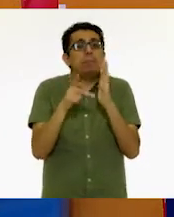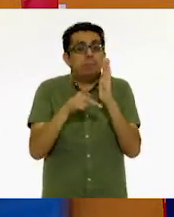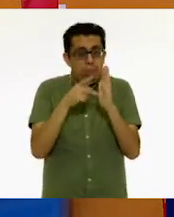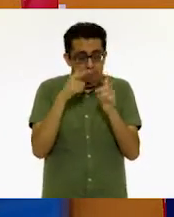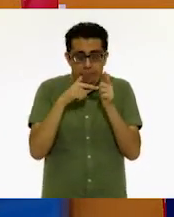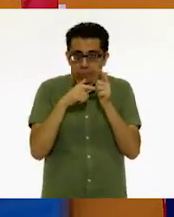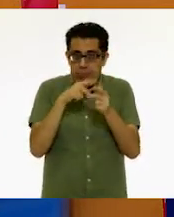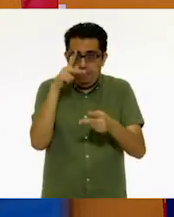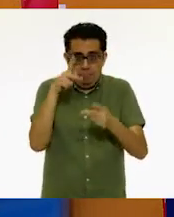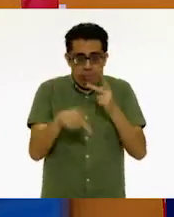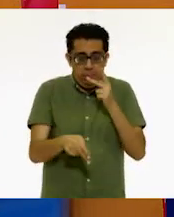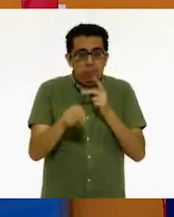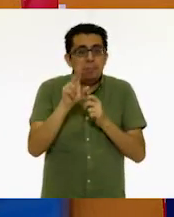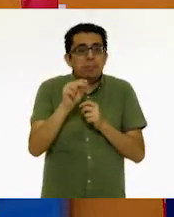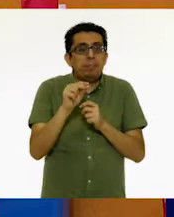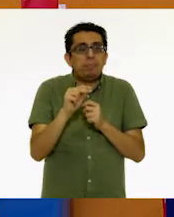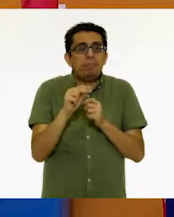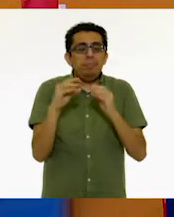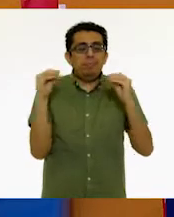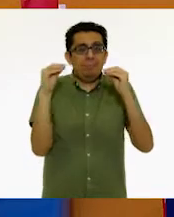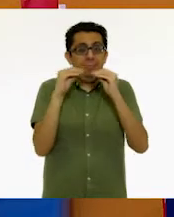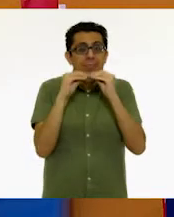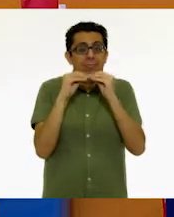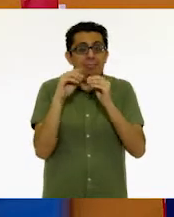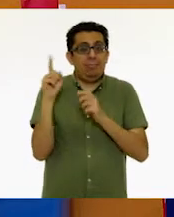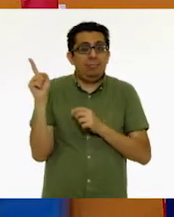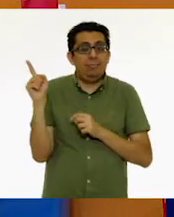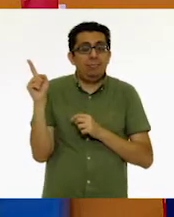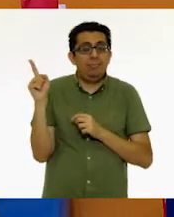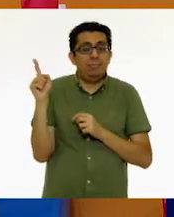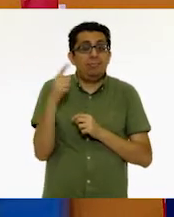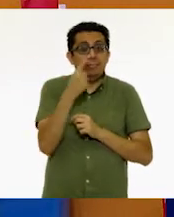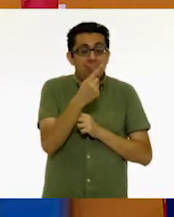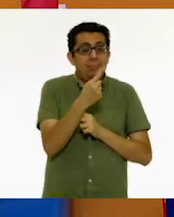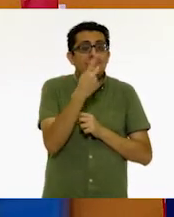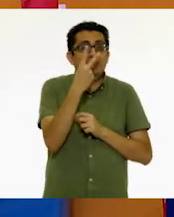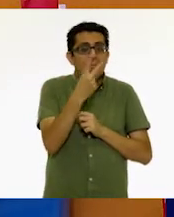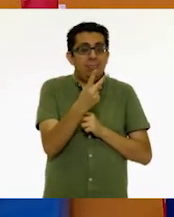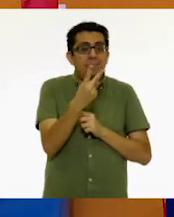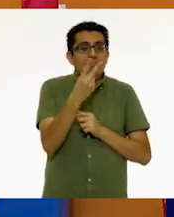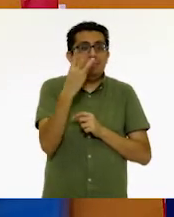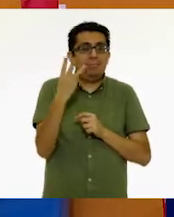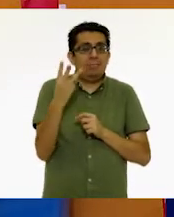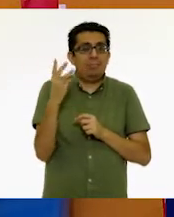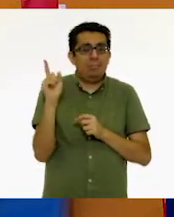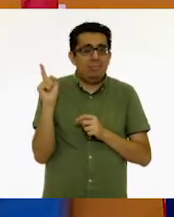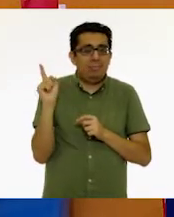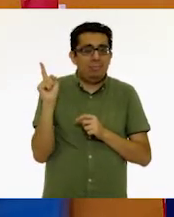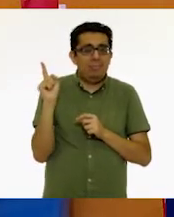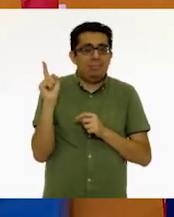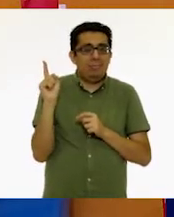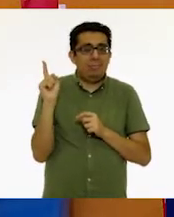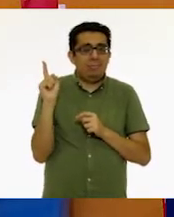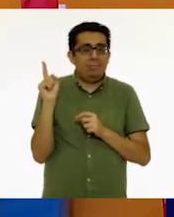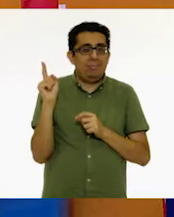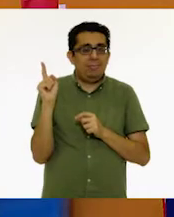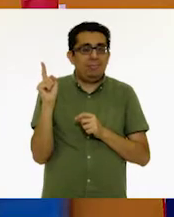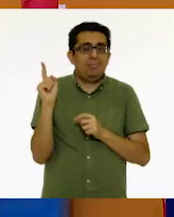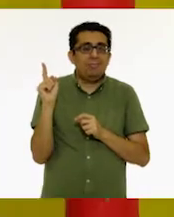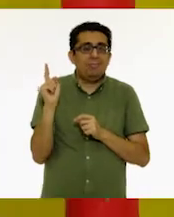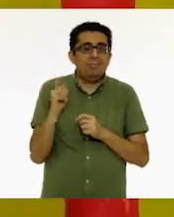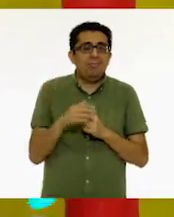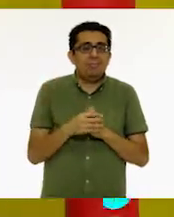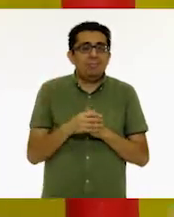Excelente. Manitas, ¿listas? Sí. Una. Dos. Dos. Tres. Pica